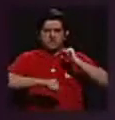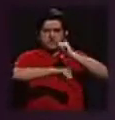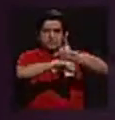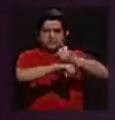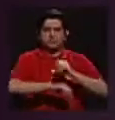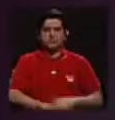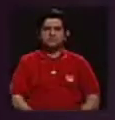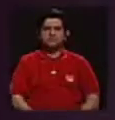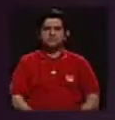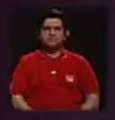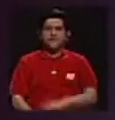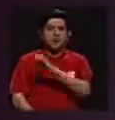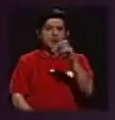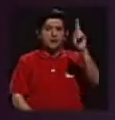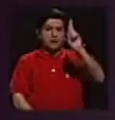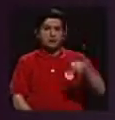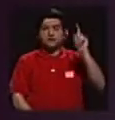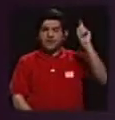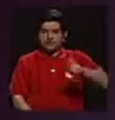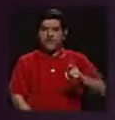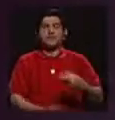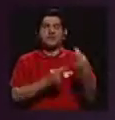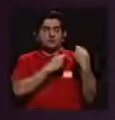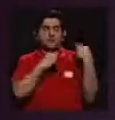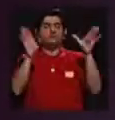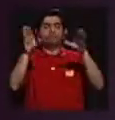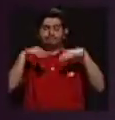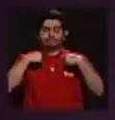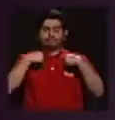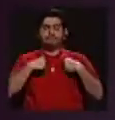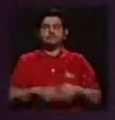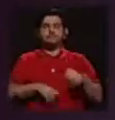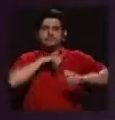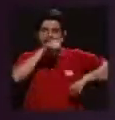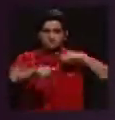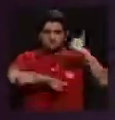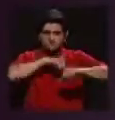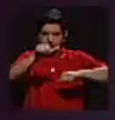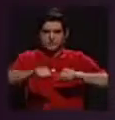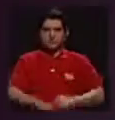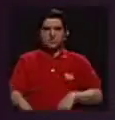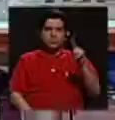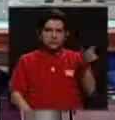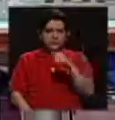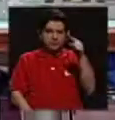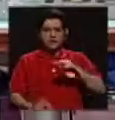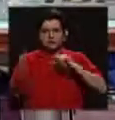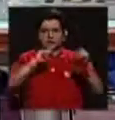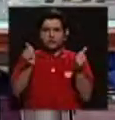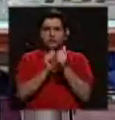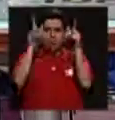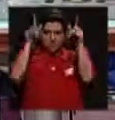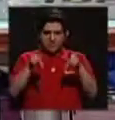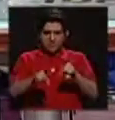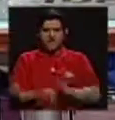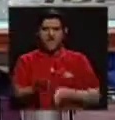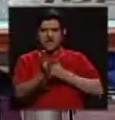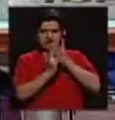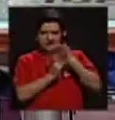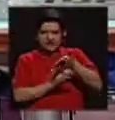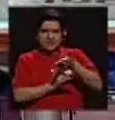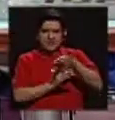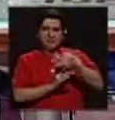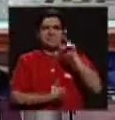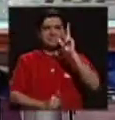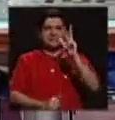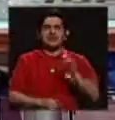establecen que Costa Rica tiene que hacerse responsable en el combate y erradicación de la trata de personas mediante tres